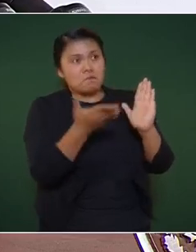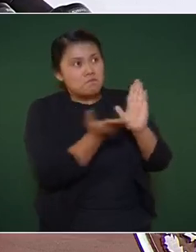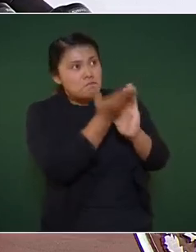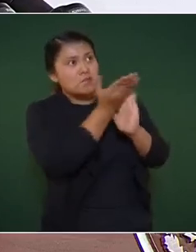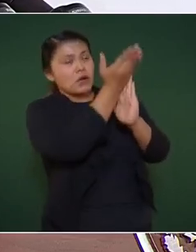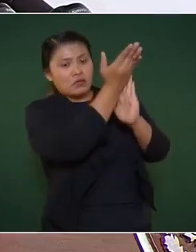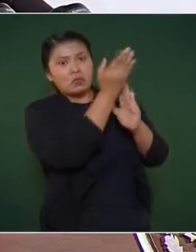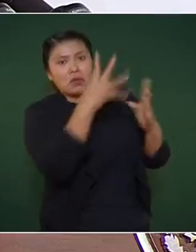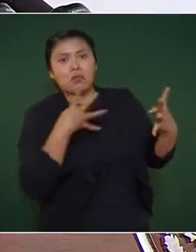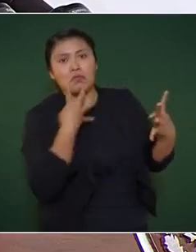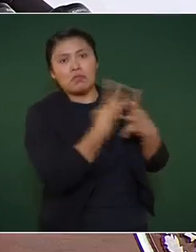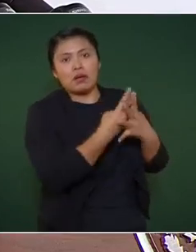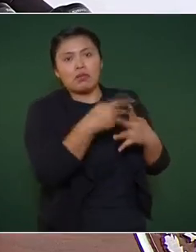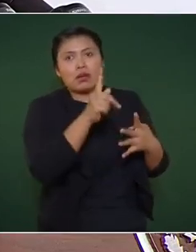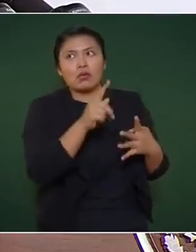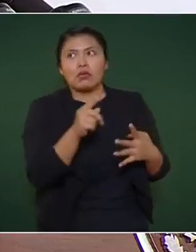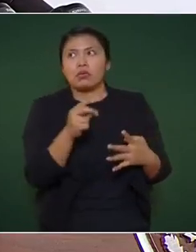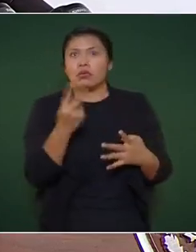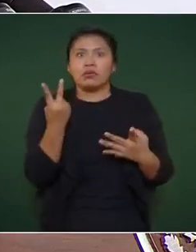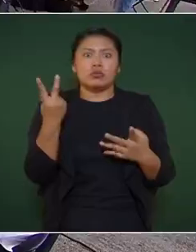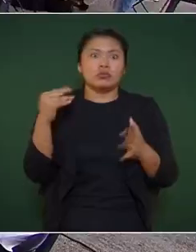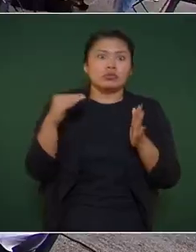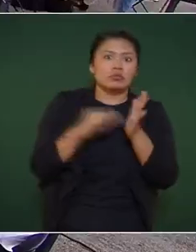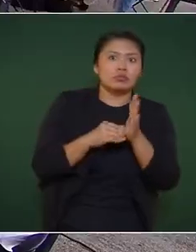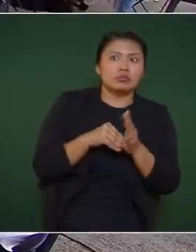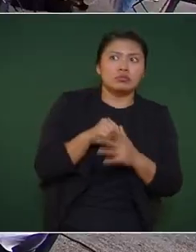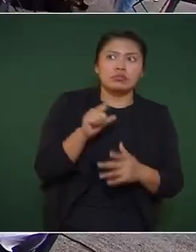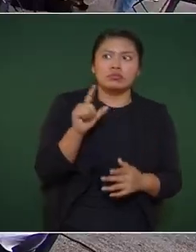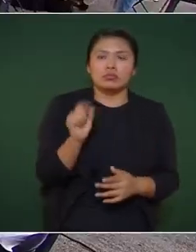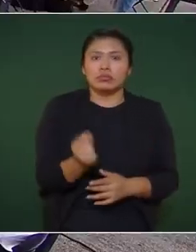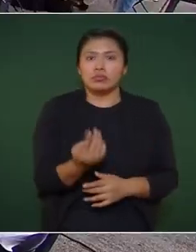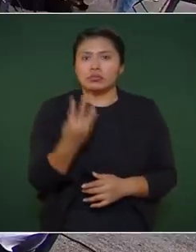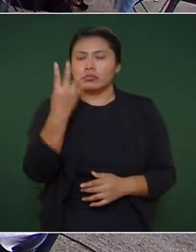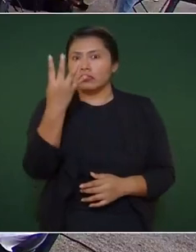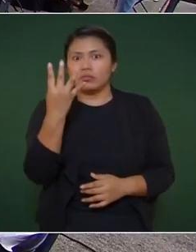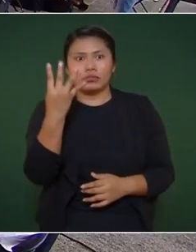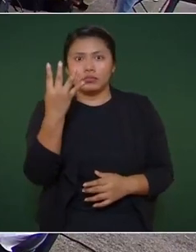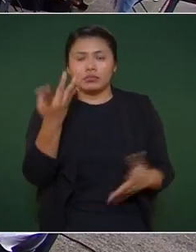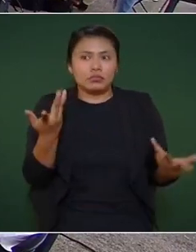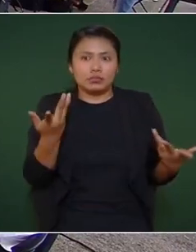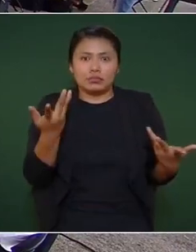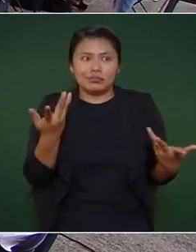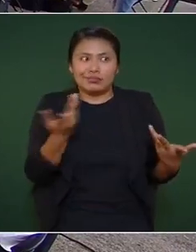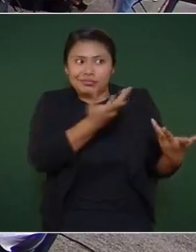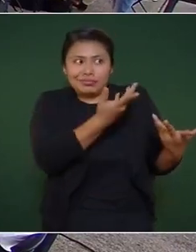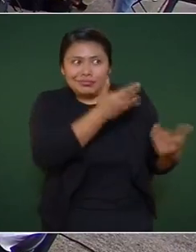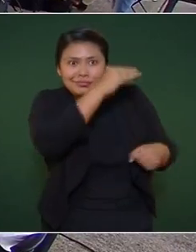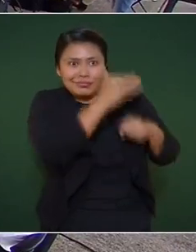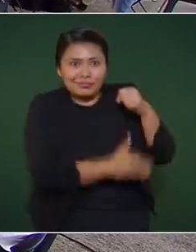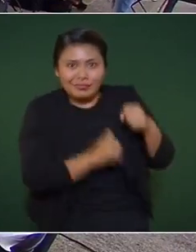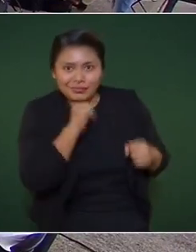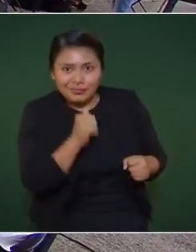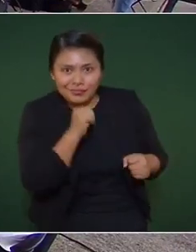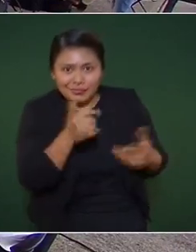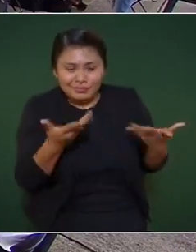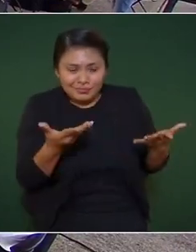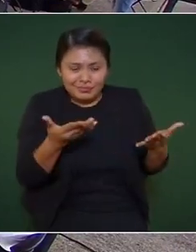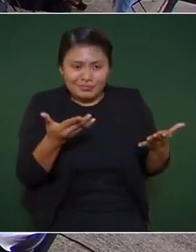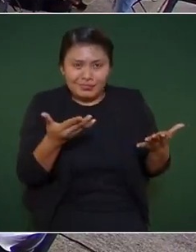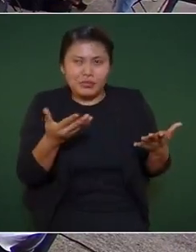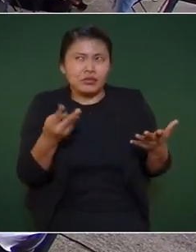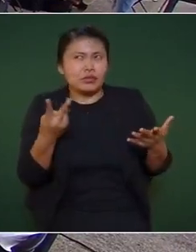pues hasta la fecha, ya estamos a 2024, ese penal no ha concluido. En el Inter, en